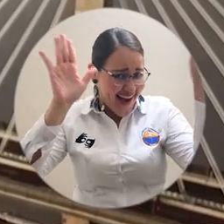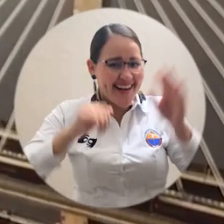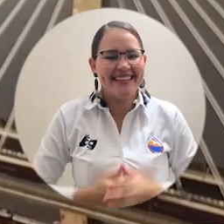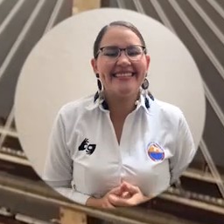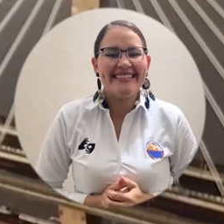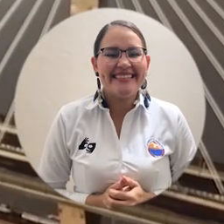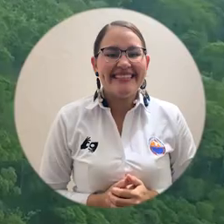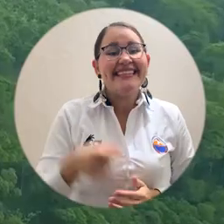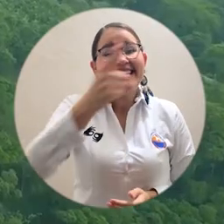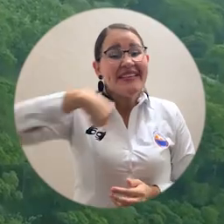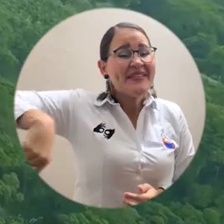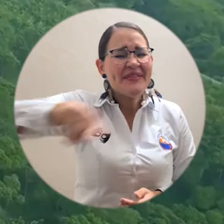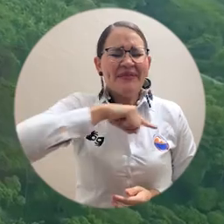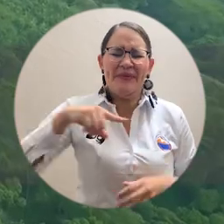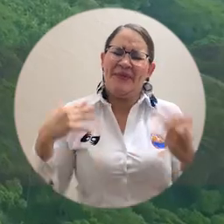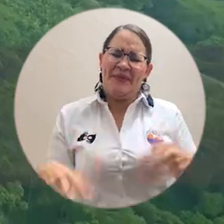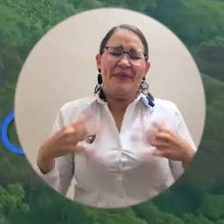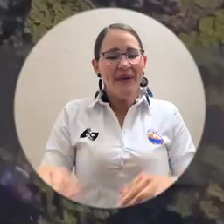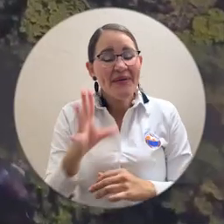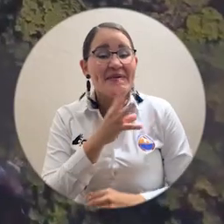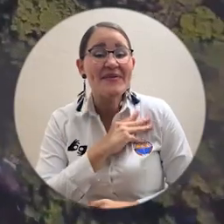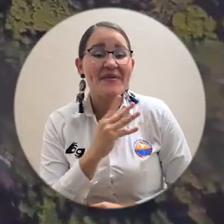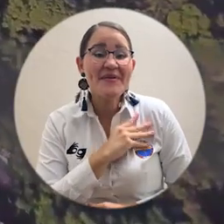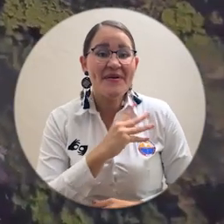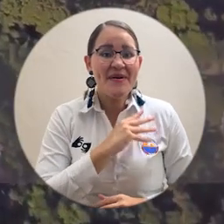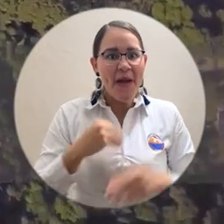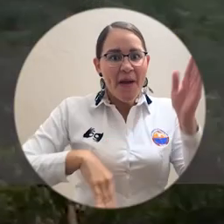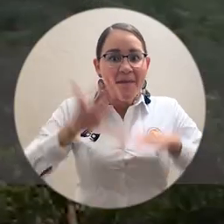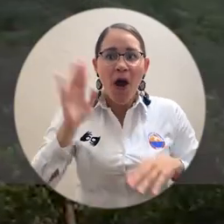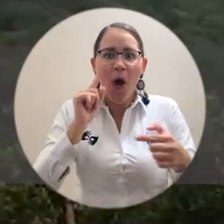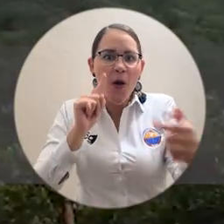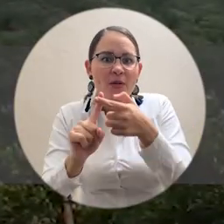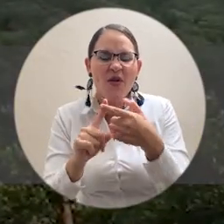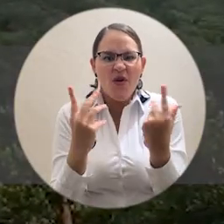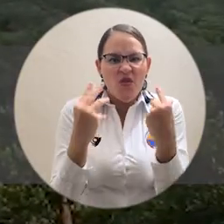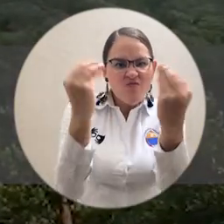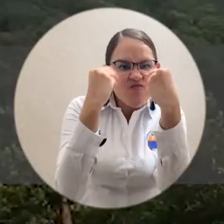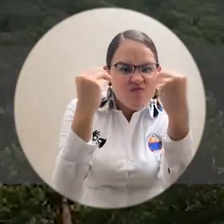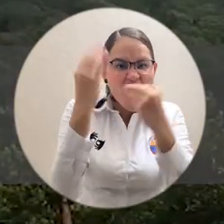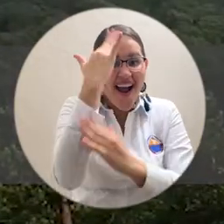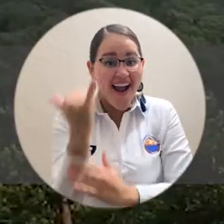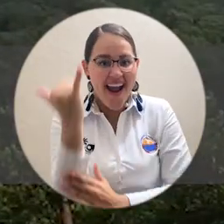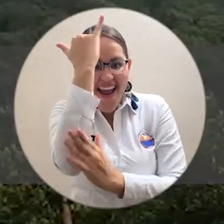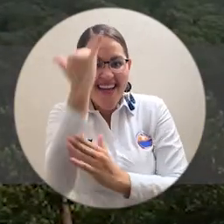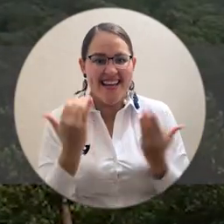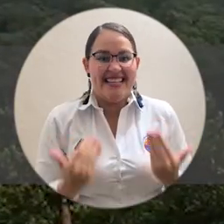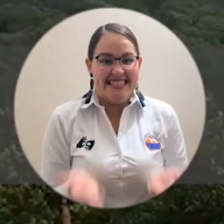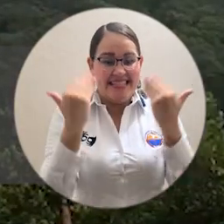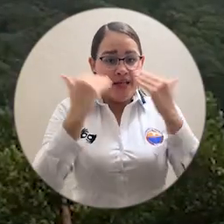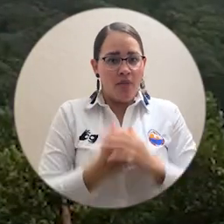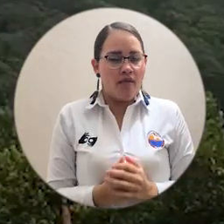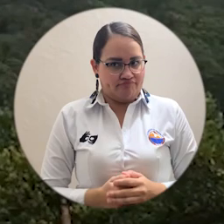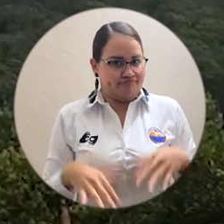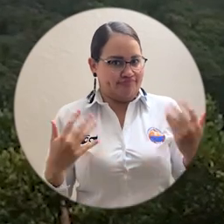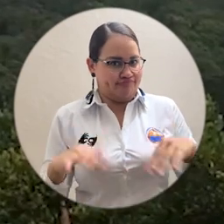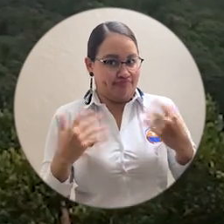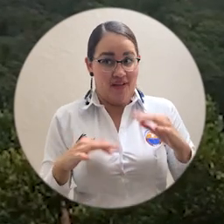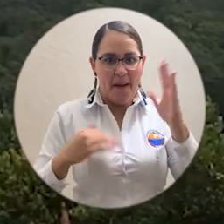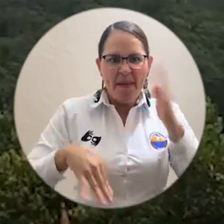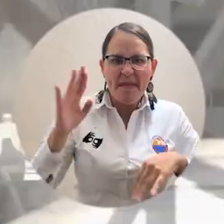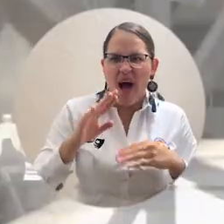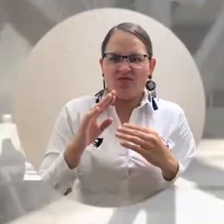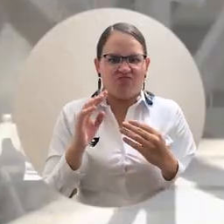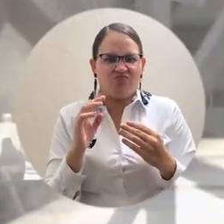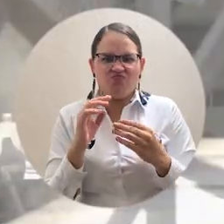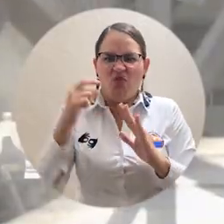la Costa Caribe. Para nosotros también es muy grato recibir esta formación académica de